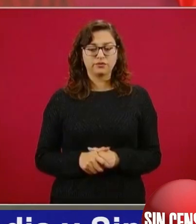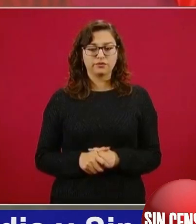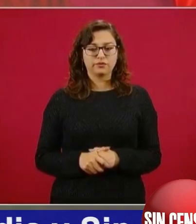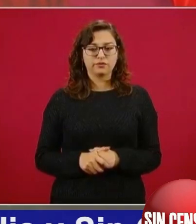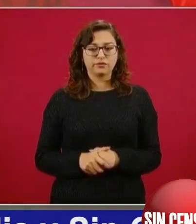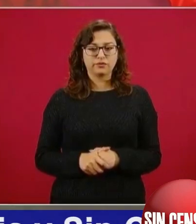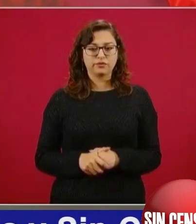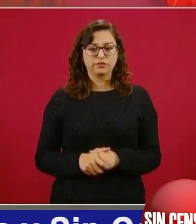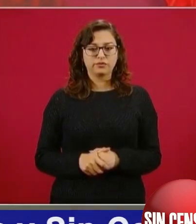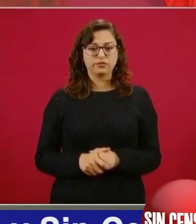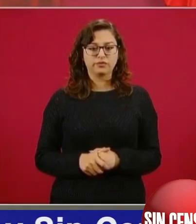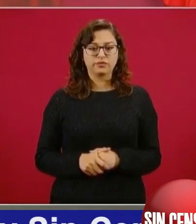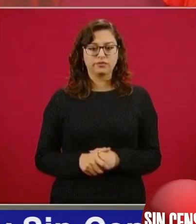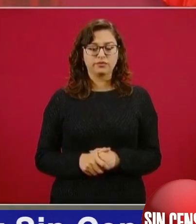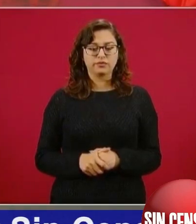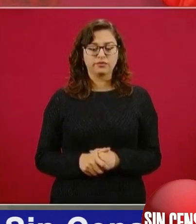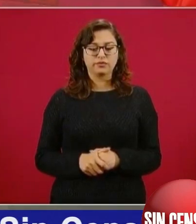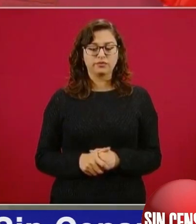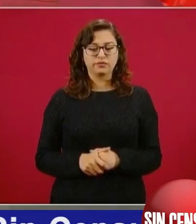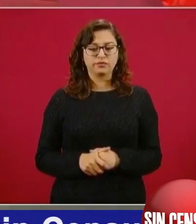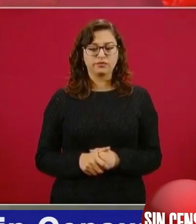como